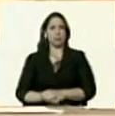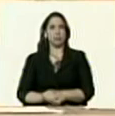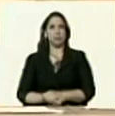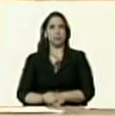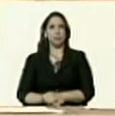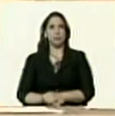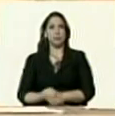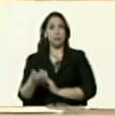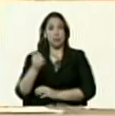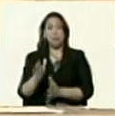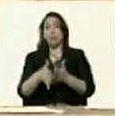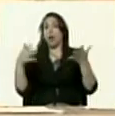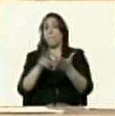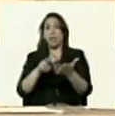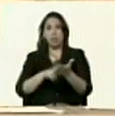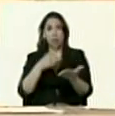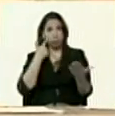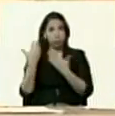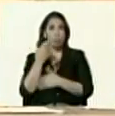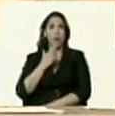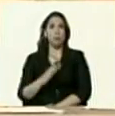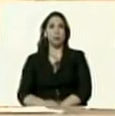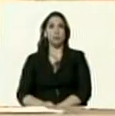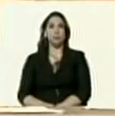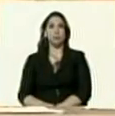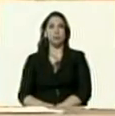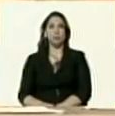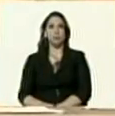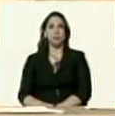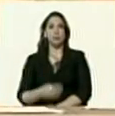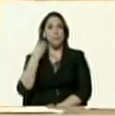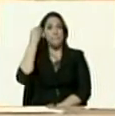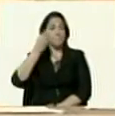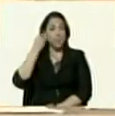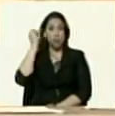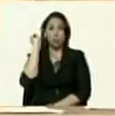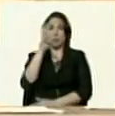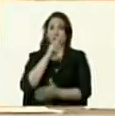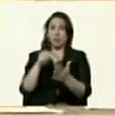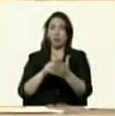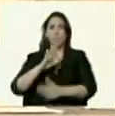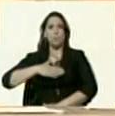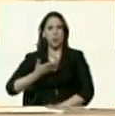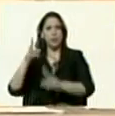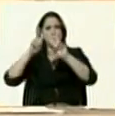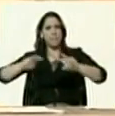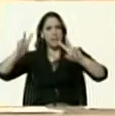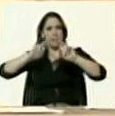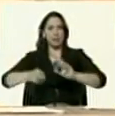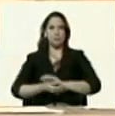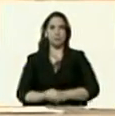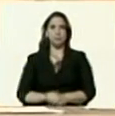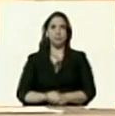Ahí hay una gran verdad, por ejemplo, que yo creo que la Asamblea Nacional podría investigar.